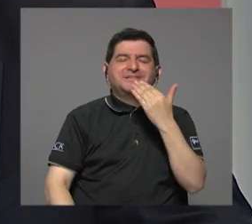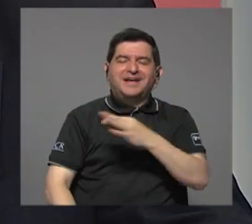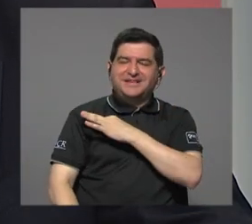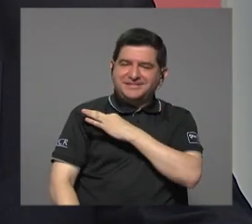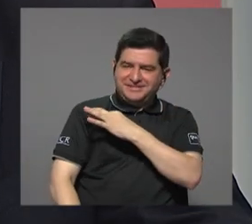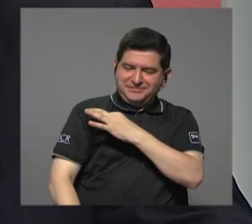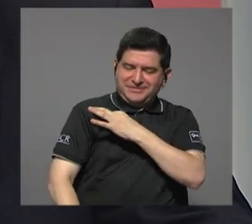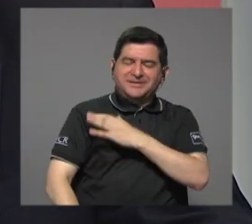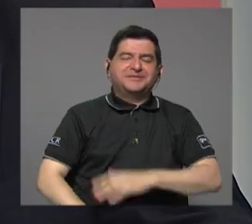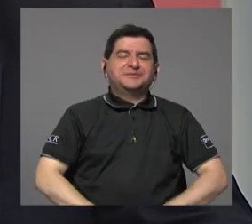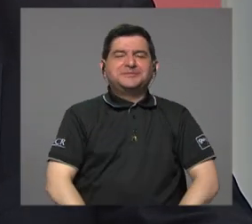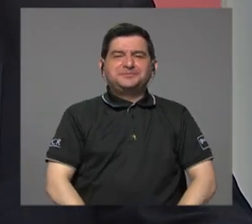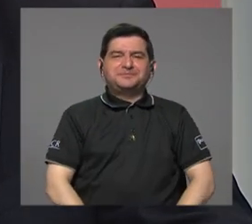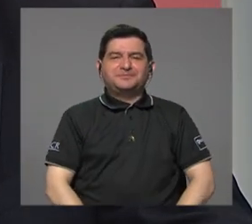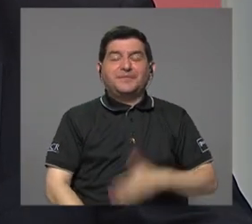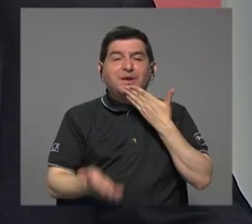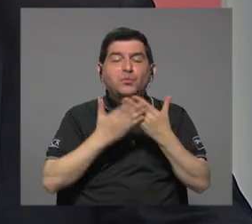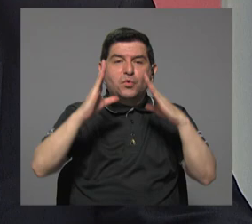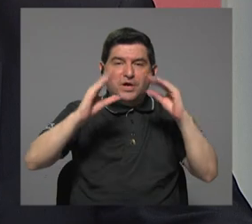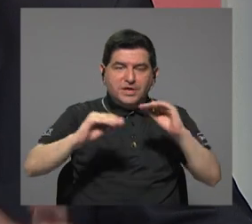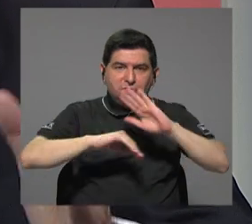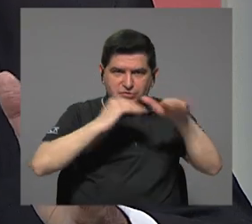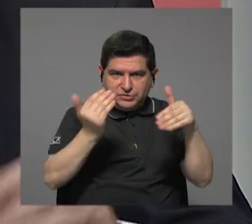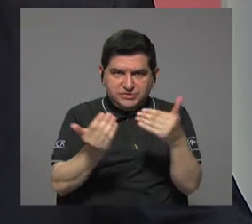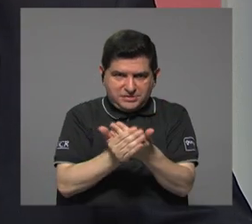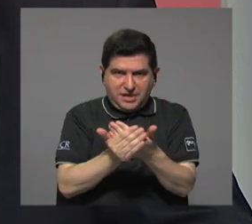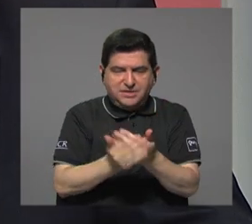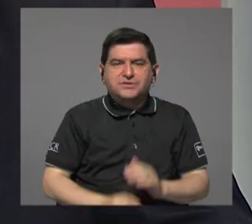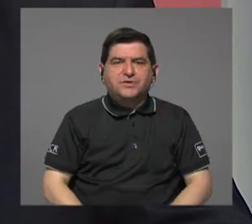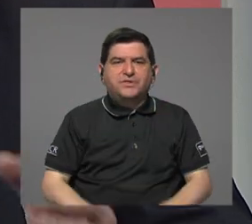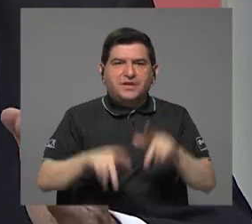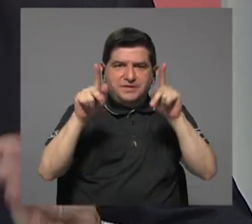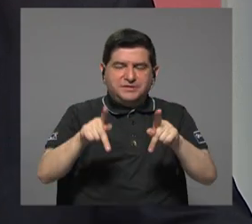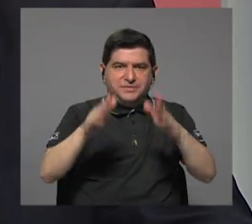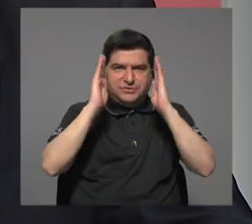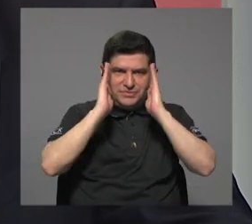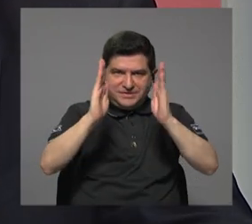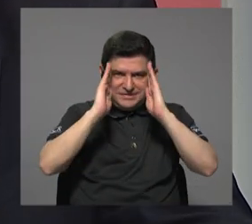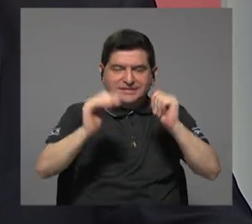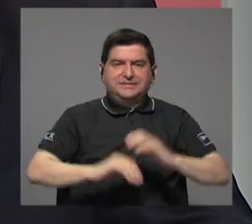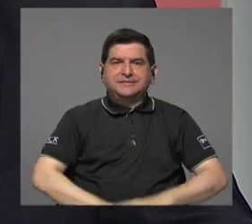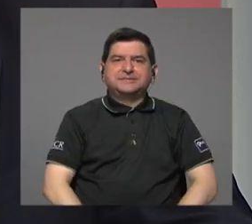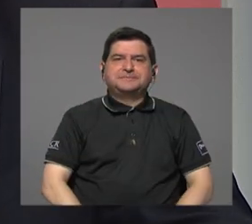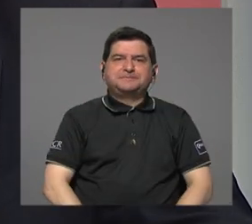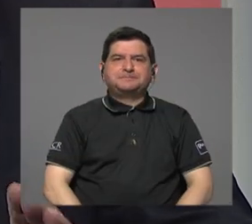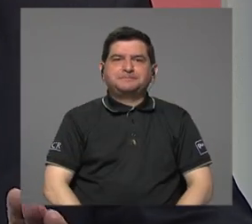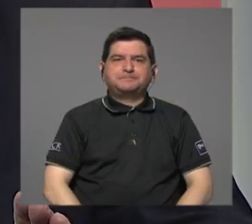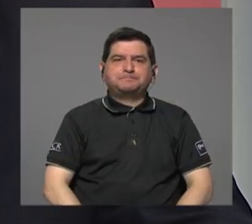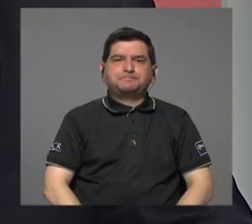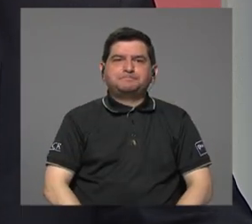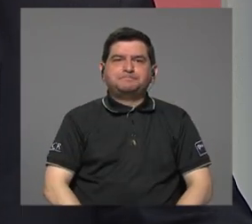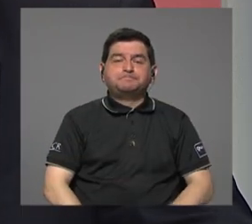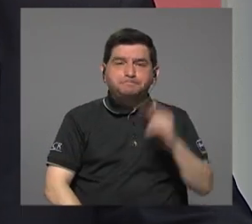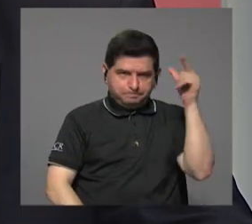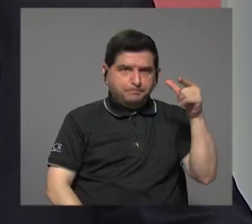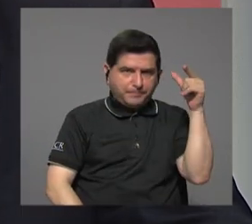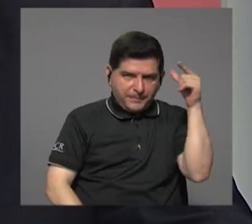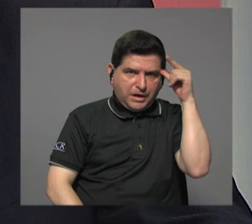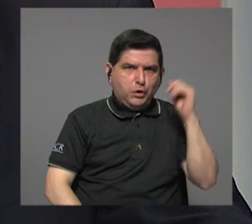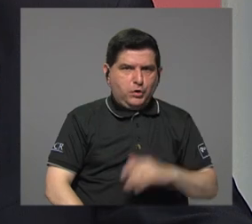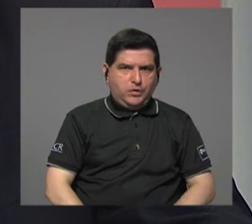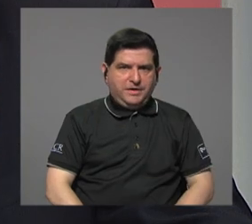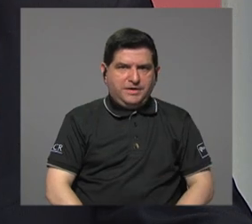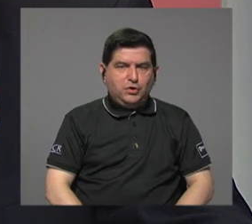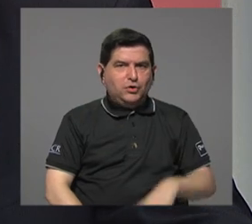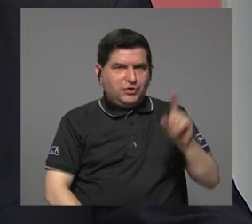invitarme y buenas noches a todos los los que nos ven sin duda alguna hay